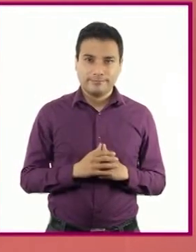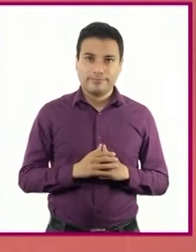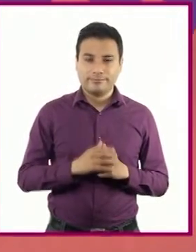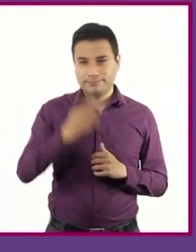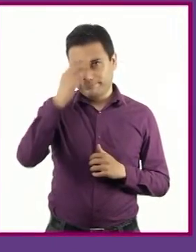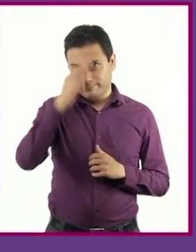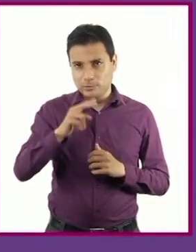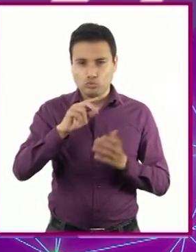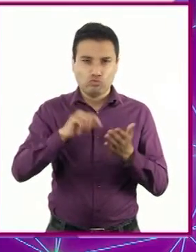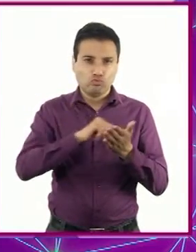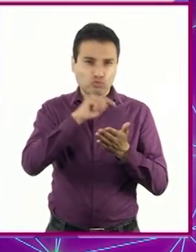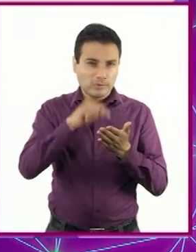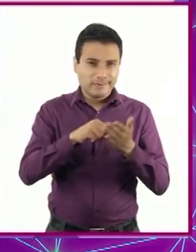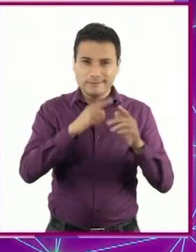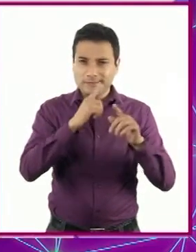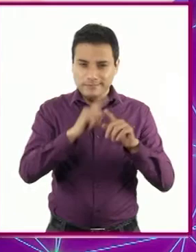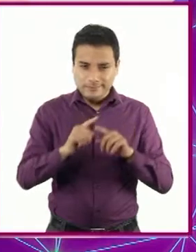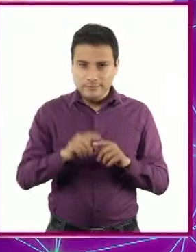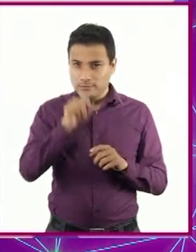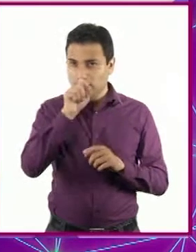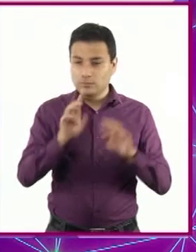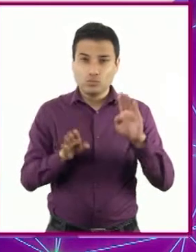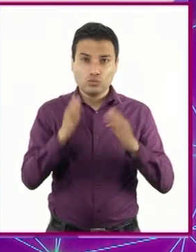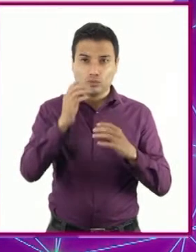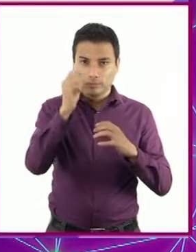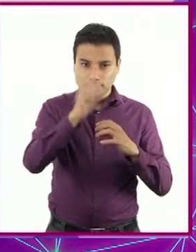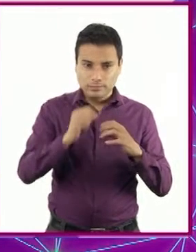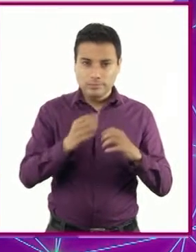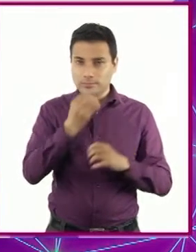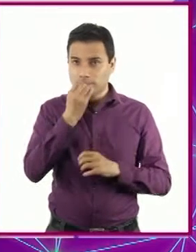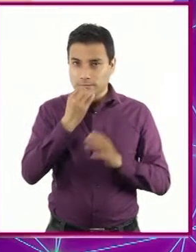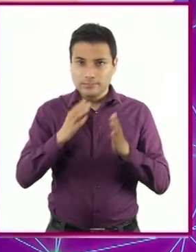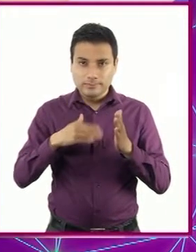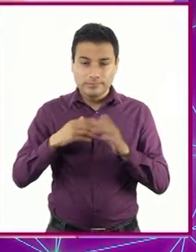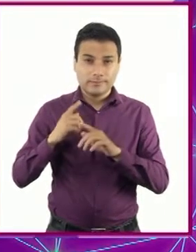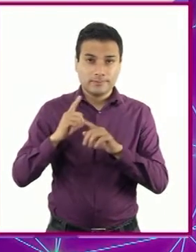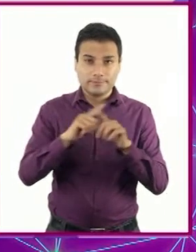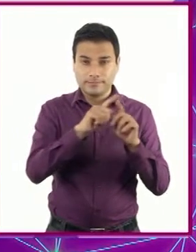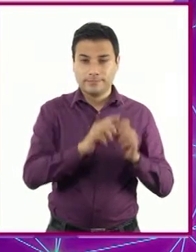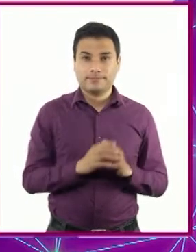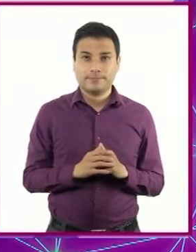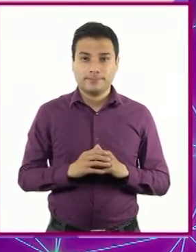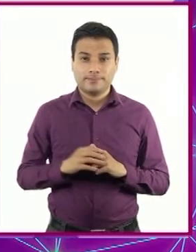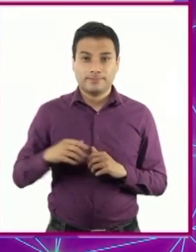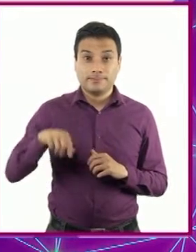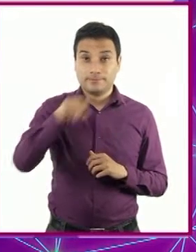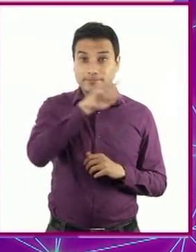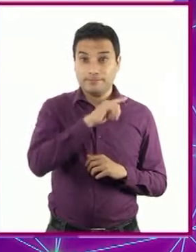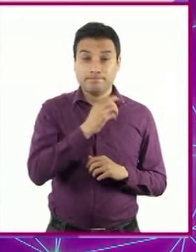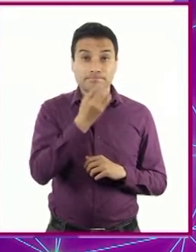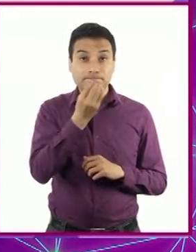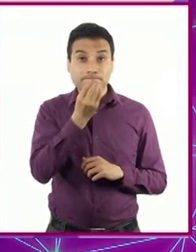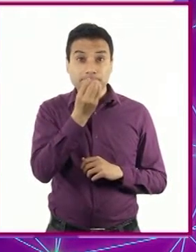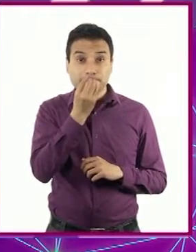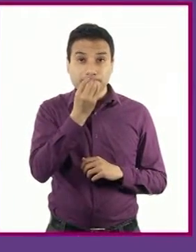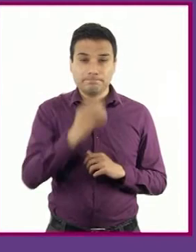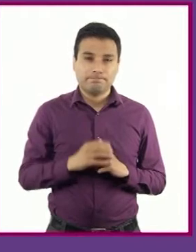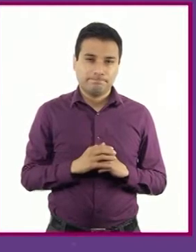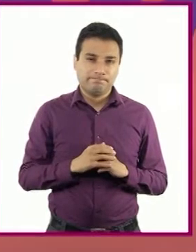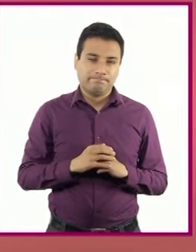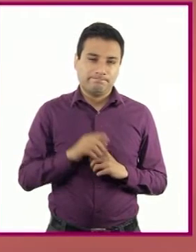México y el mundo. Nuestros hábitos alimenticios están ligados estrechamente a los usos y costumbres de nuestro